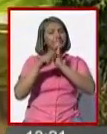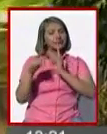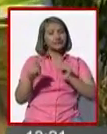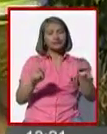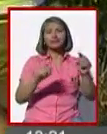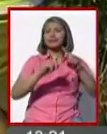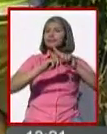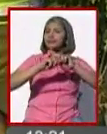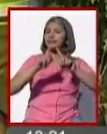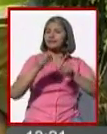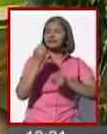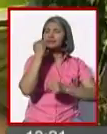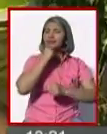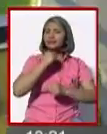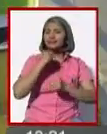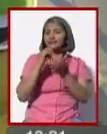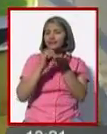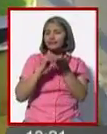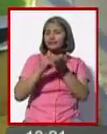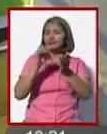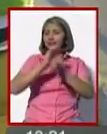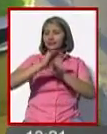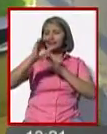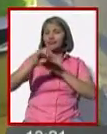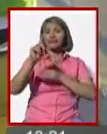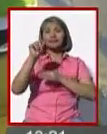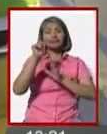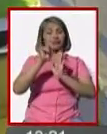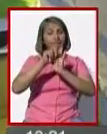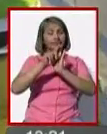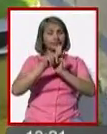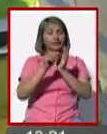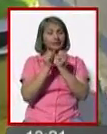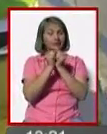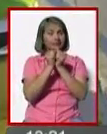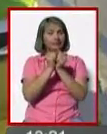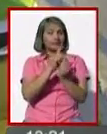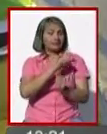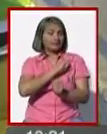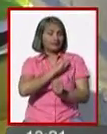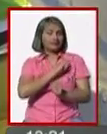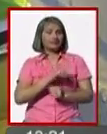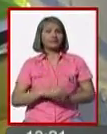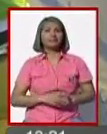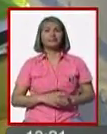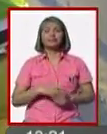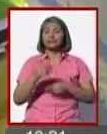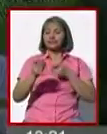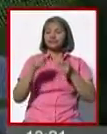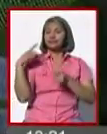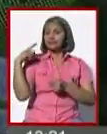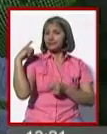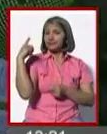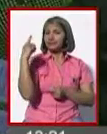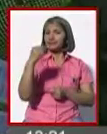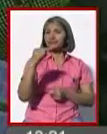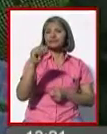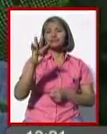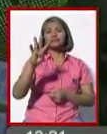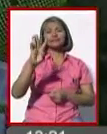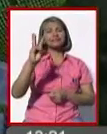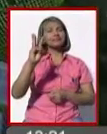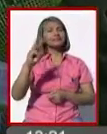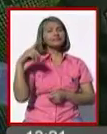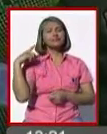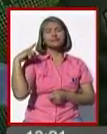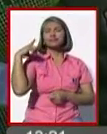tránsito, pero son renuentes a cumplir. En tan solo 20 minutos que estuvimos acompañando a los efectivos en este control de velocidad, 46